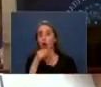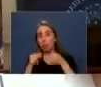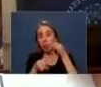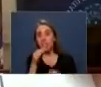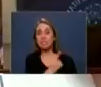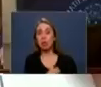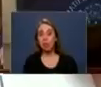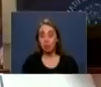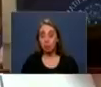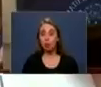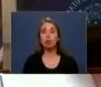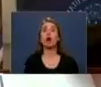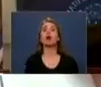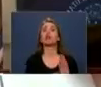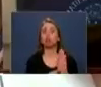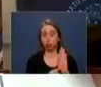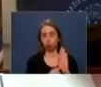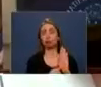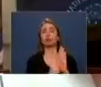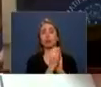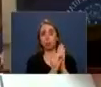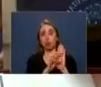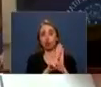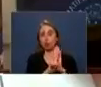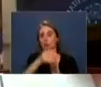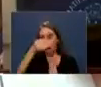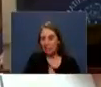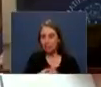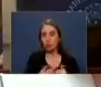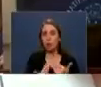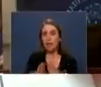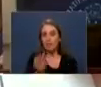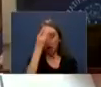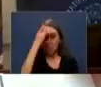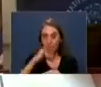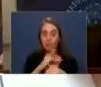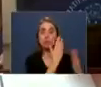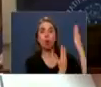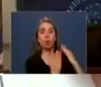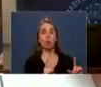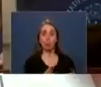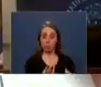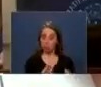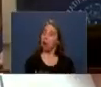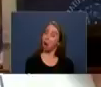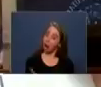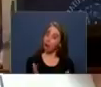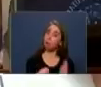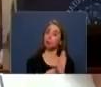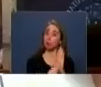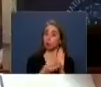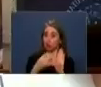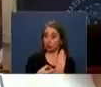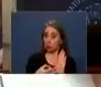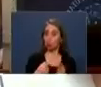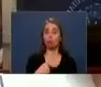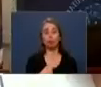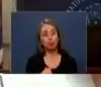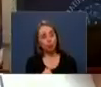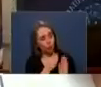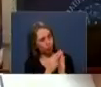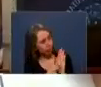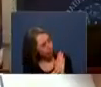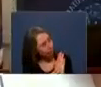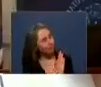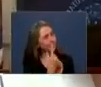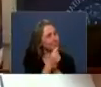otro parlamentario puede haber hecho algo incorrecto e indebido, somos todos. Por qué, senador, como que todos actuamos de mala fe. Le explico